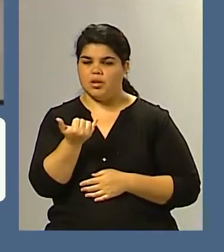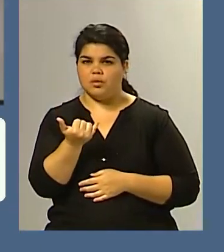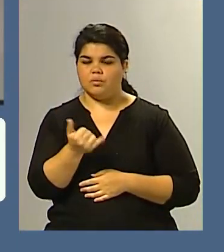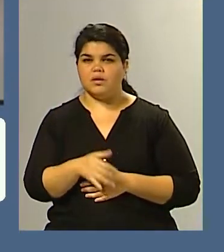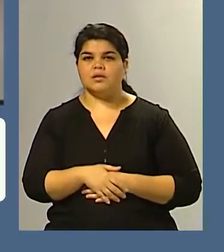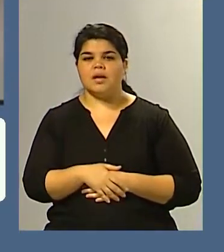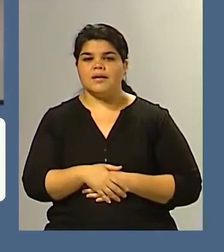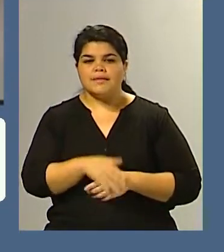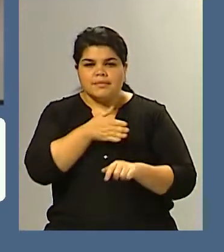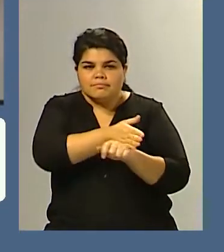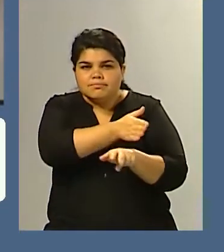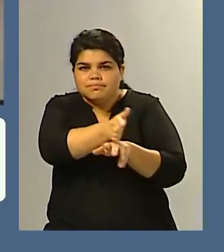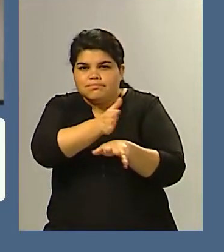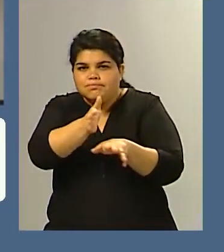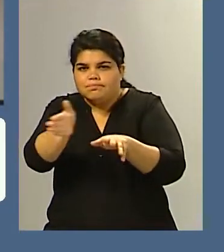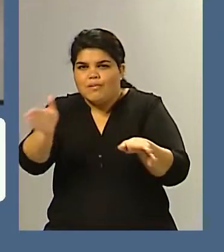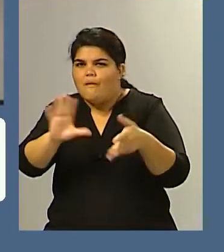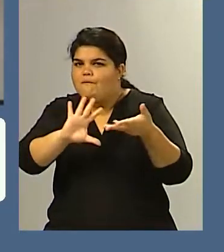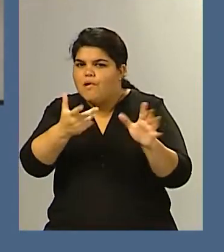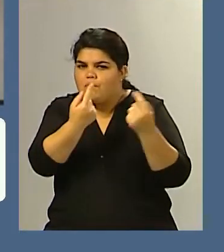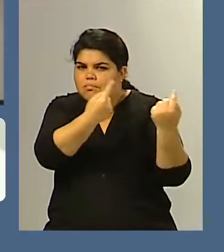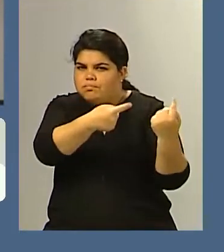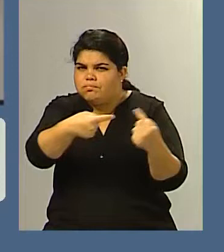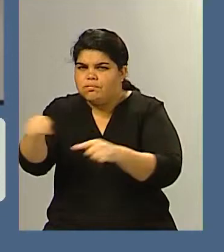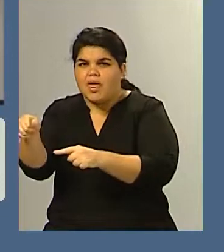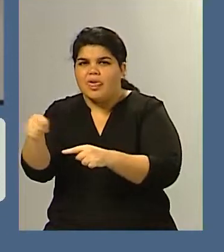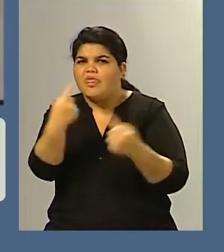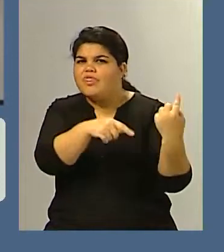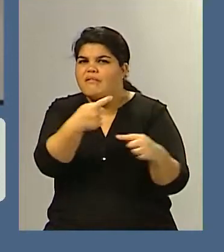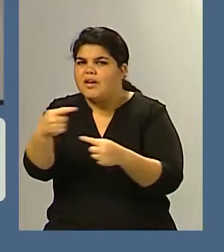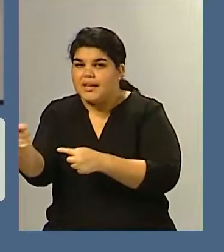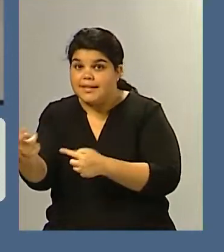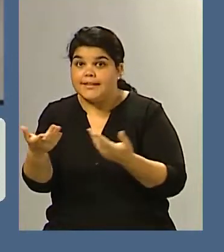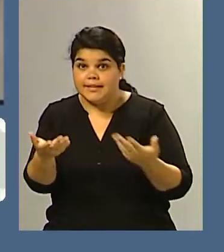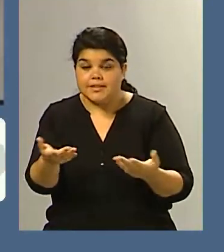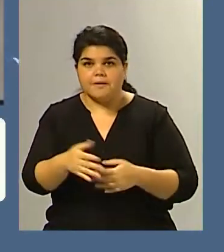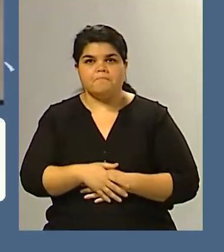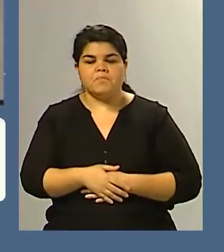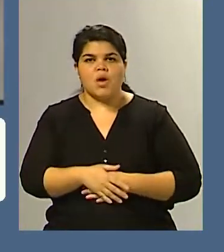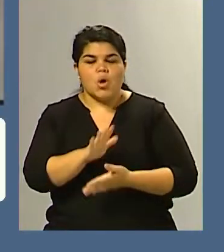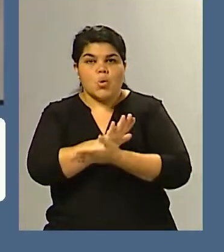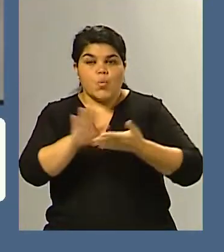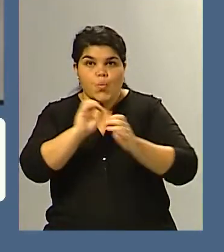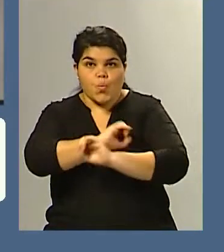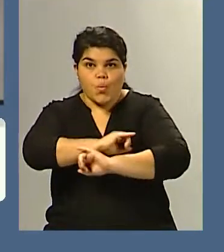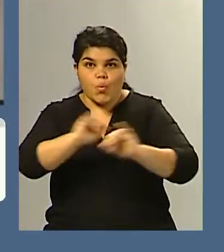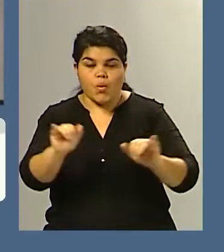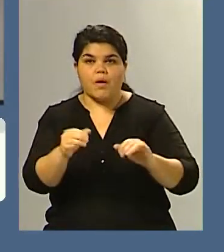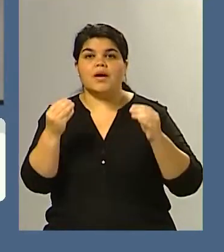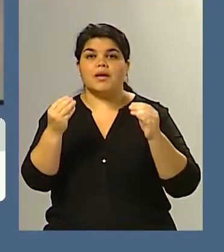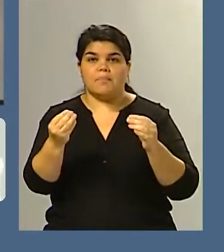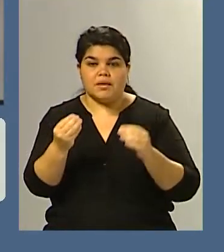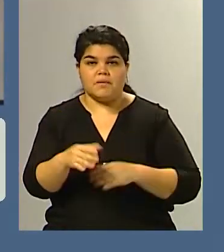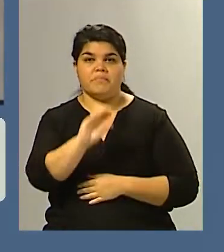se puedan presentar como novedosas, ¿no? A ver. Y también veo otra novedad, es que se hace una lectura de lo que está pasando en